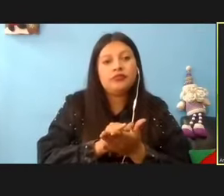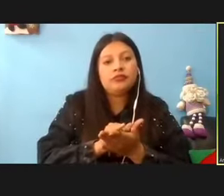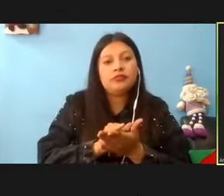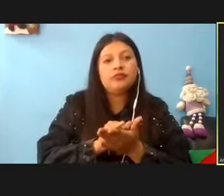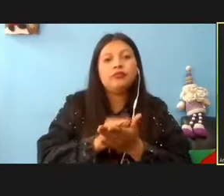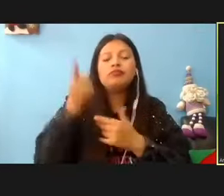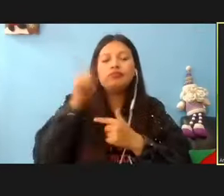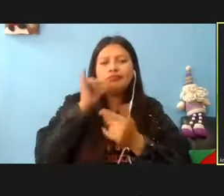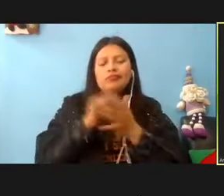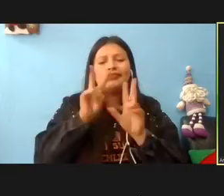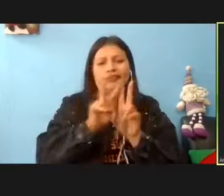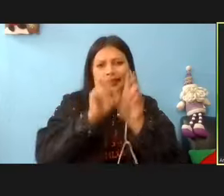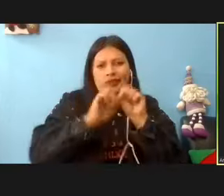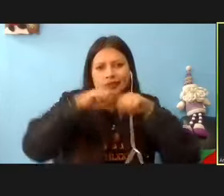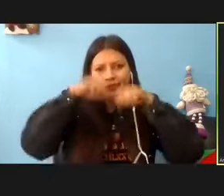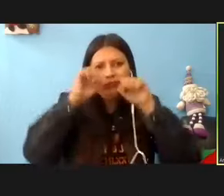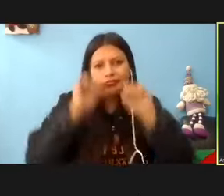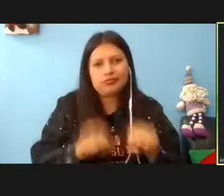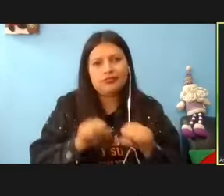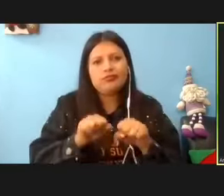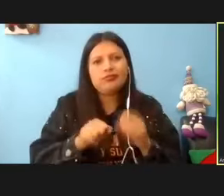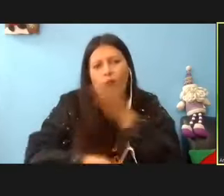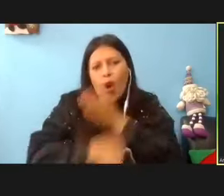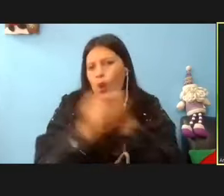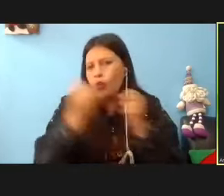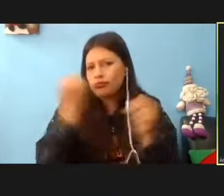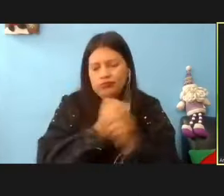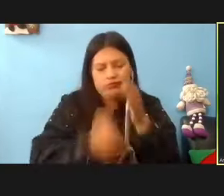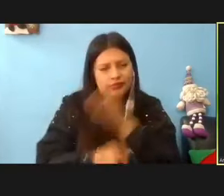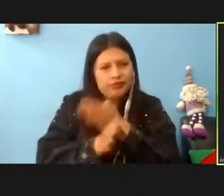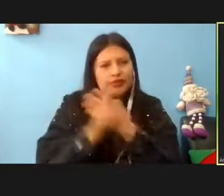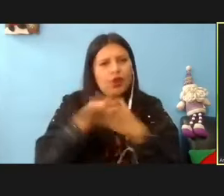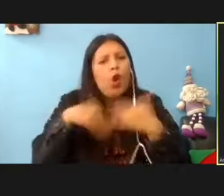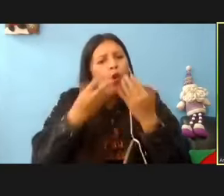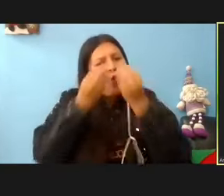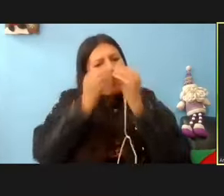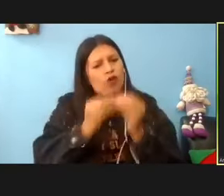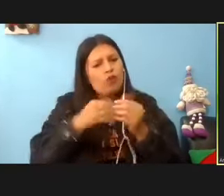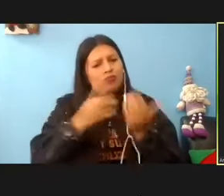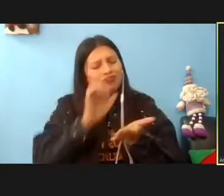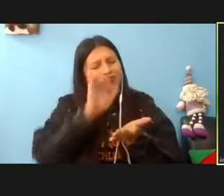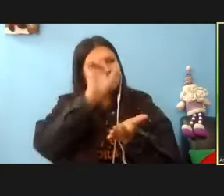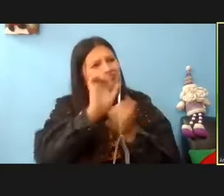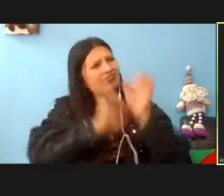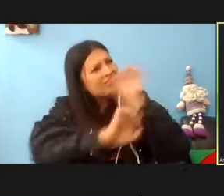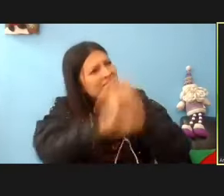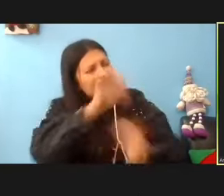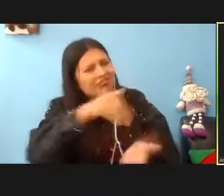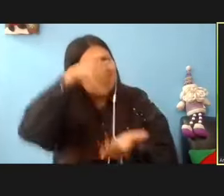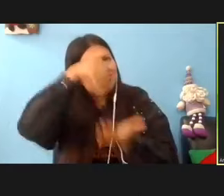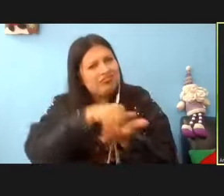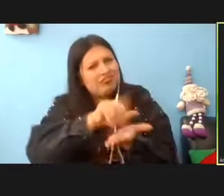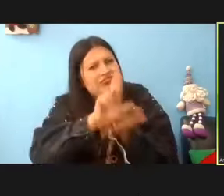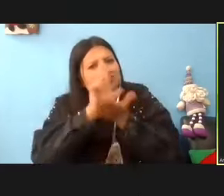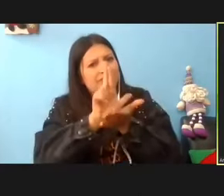que eso también es un tema que se podría seguir trabajando, ¿no? Y de qué manera se puede resistir, de alguna